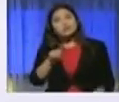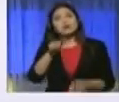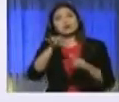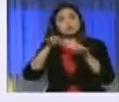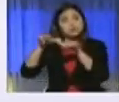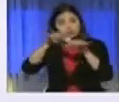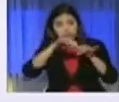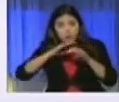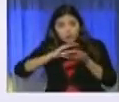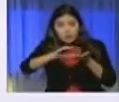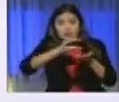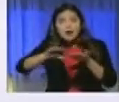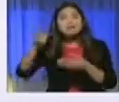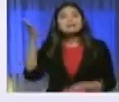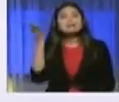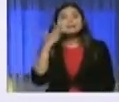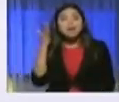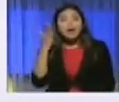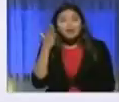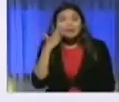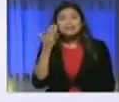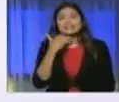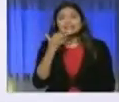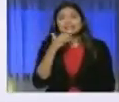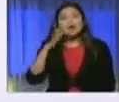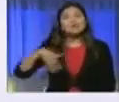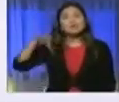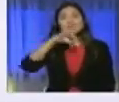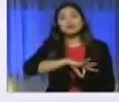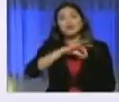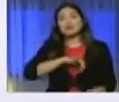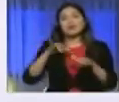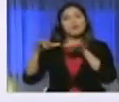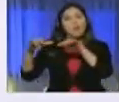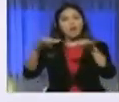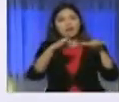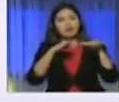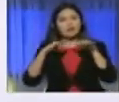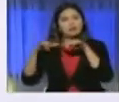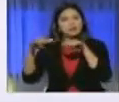país y sabrá si está más cerca de una sociedad de igualdad,